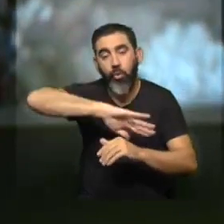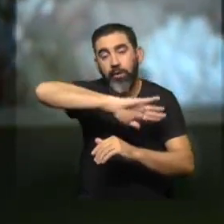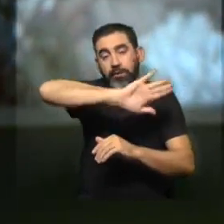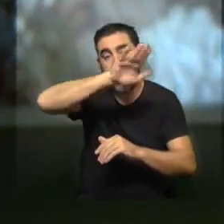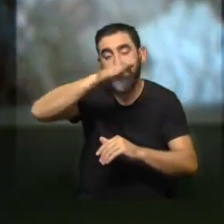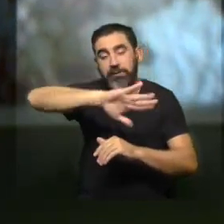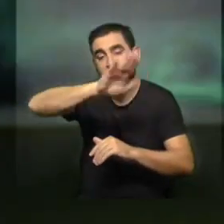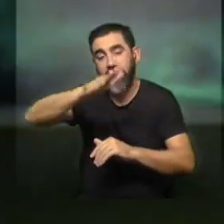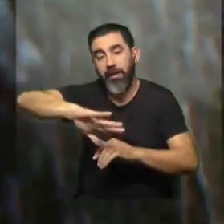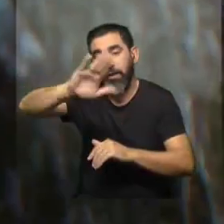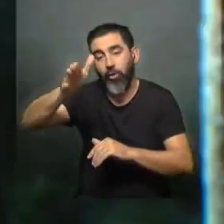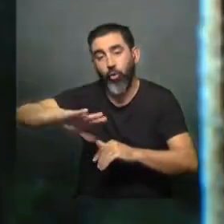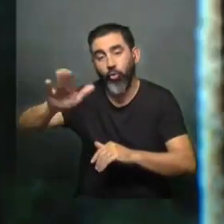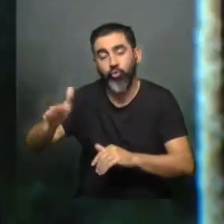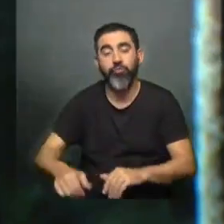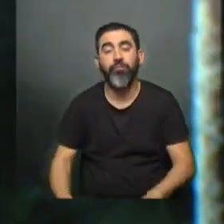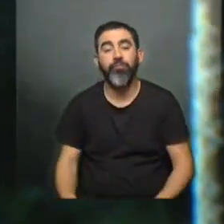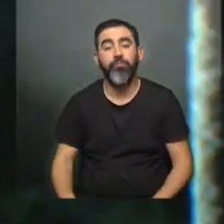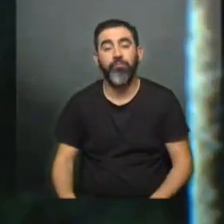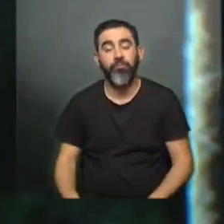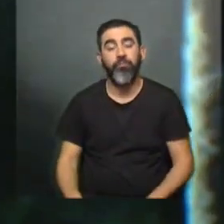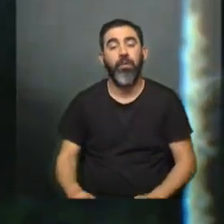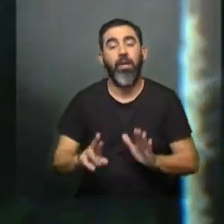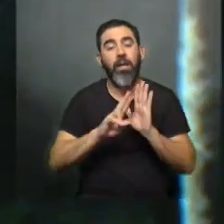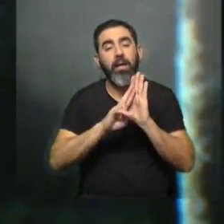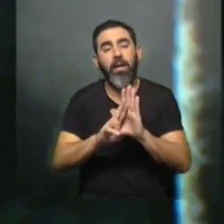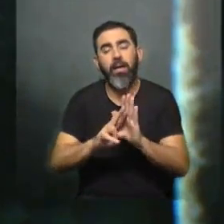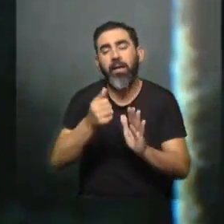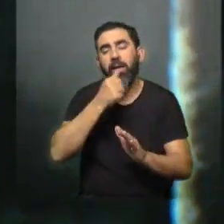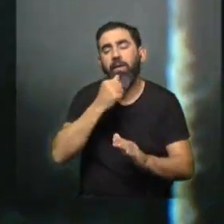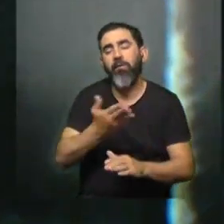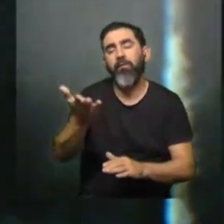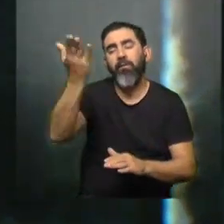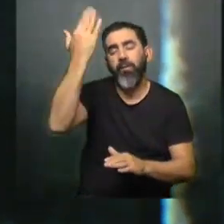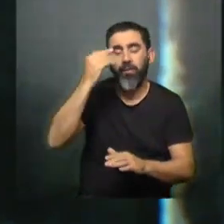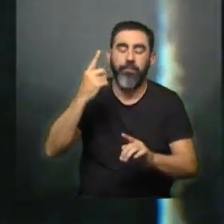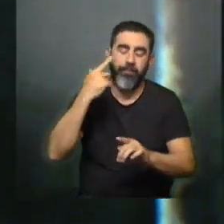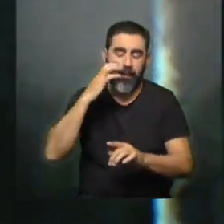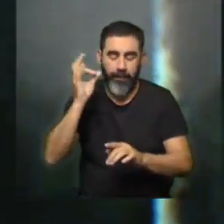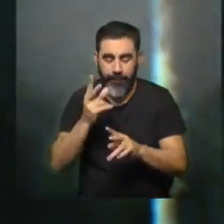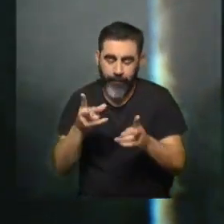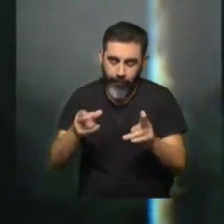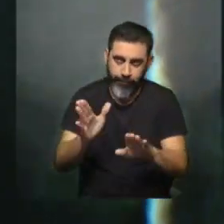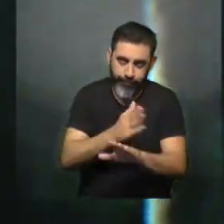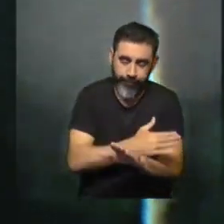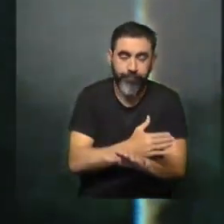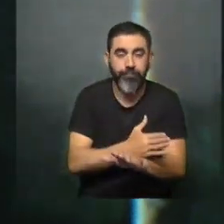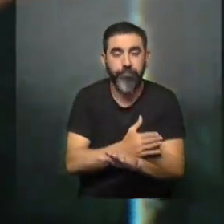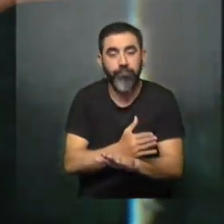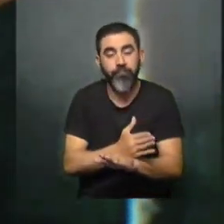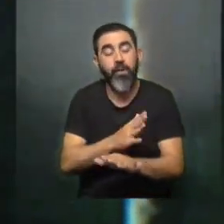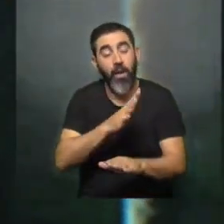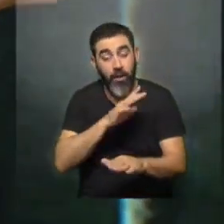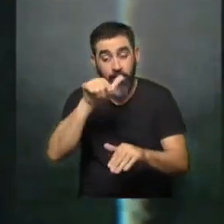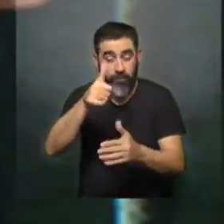las sierras. ¿Hay referencia de antigüedad, por ejemplo? A ver, perdón, vamos a empezar por el principio. Es algo que a pesar de que está